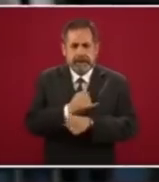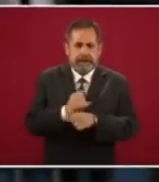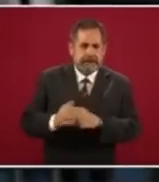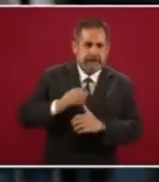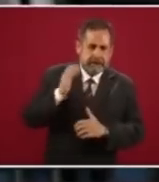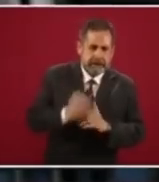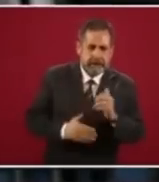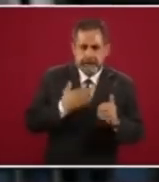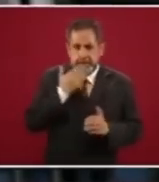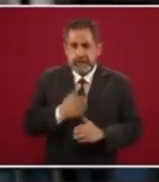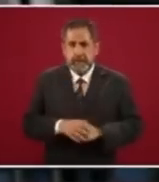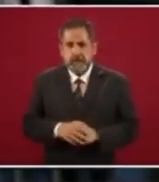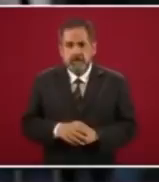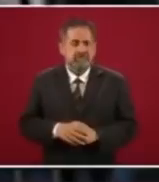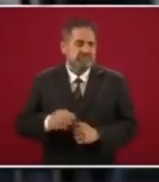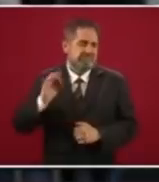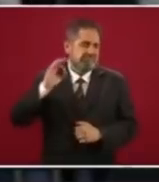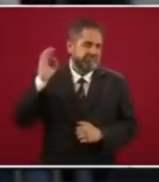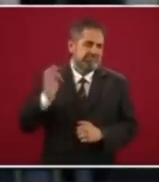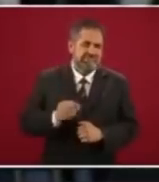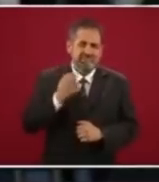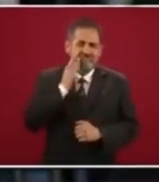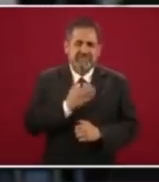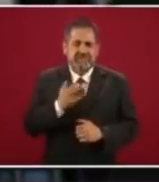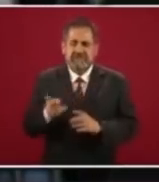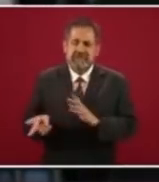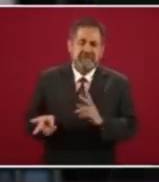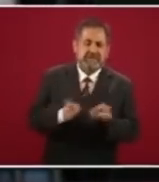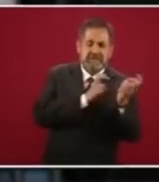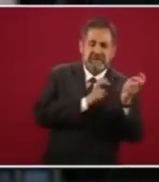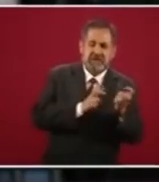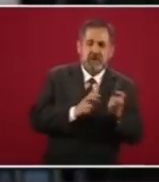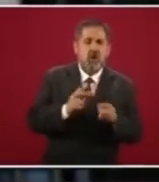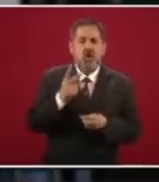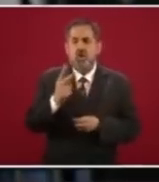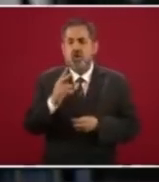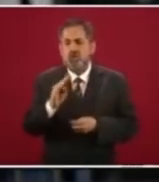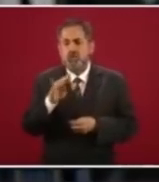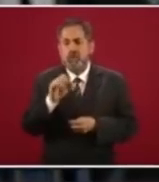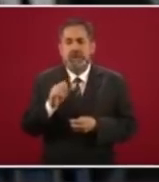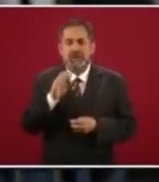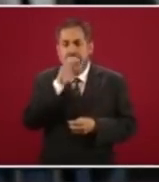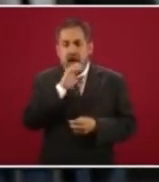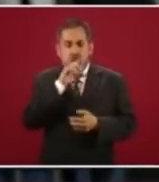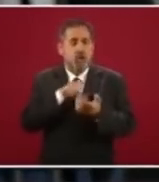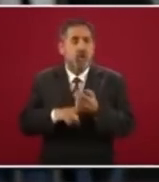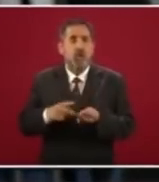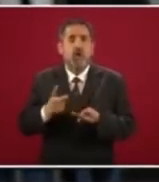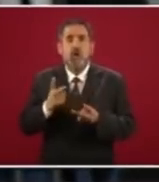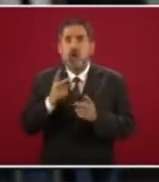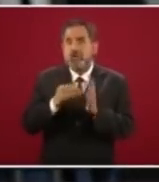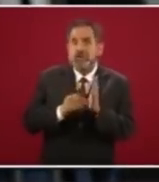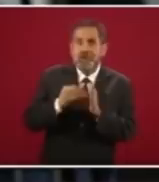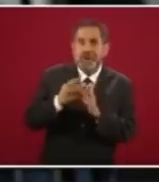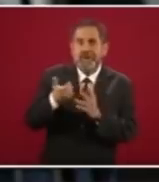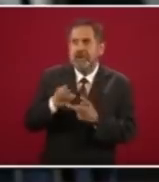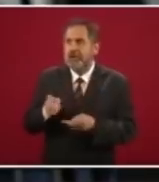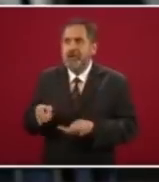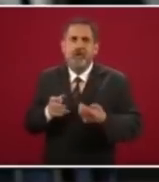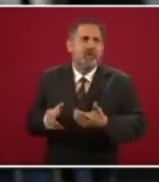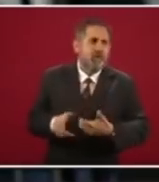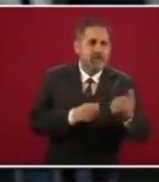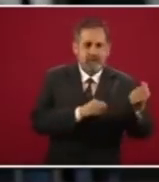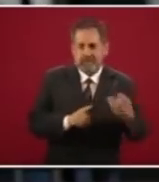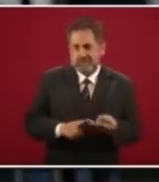investigación. Se confirma que efectivamente se sustrajeron dos bombas de calor con un valor superior a los 2 millones de pesos.